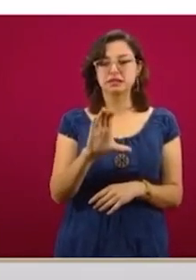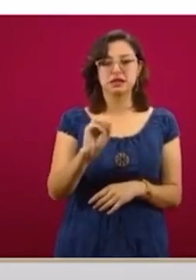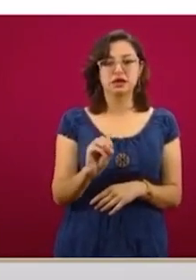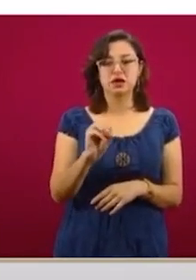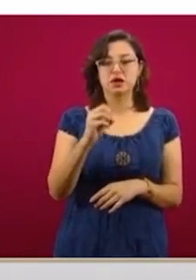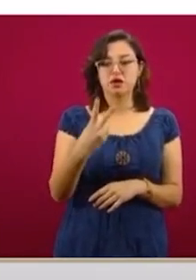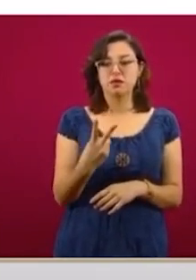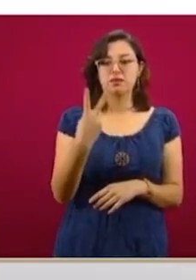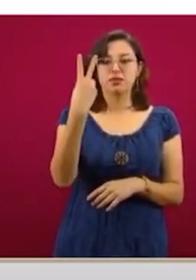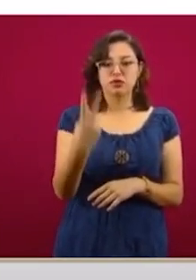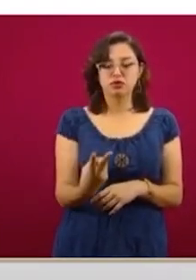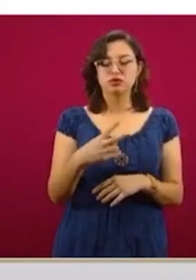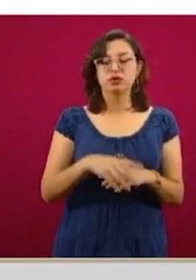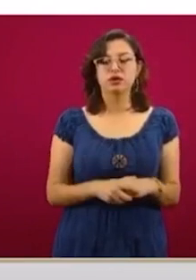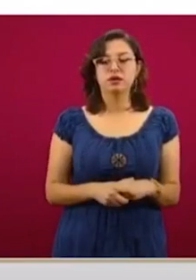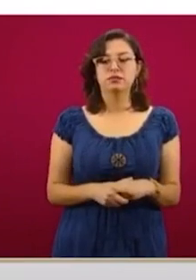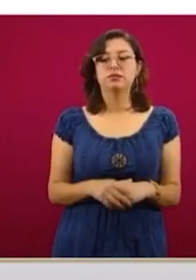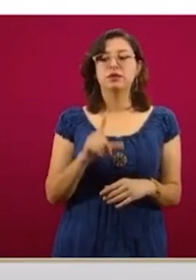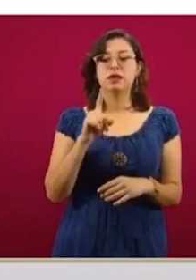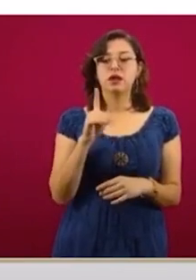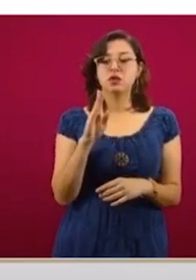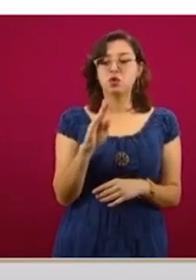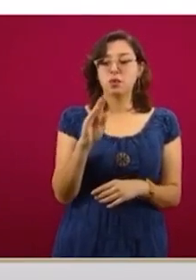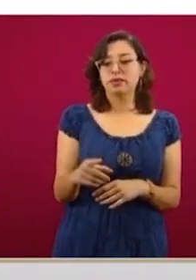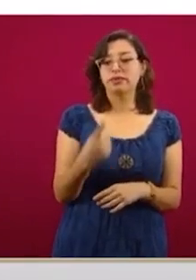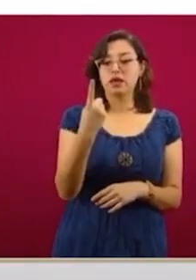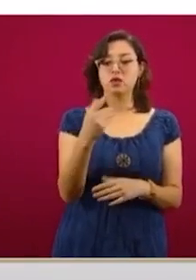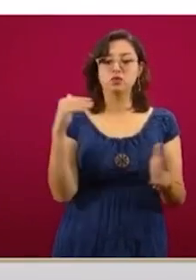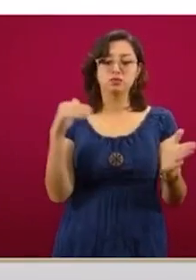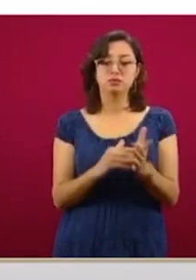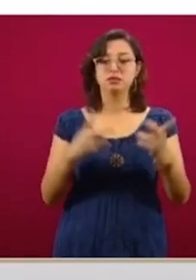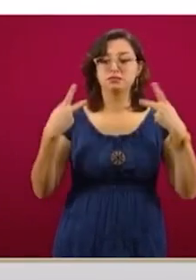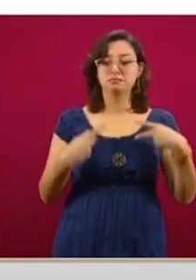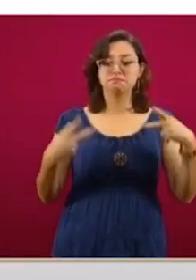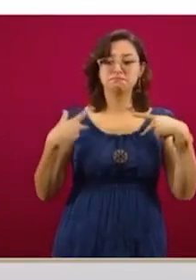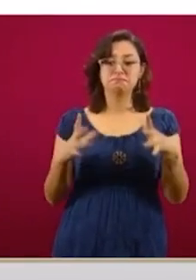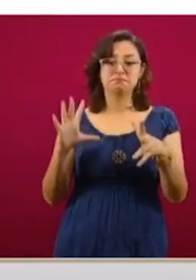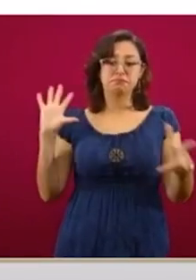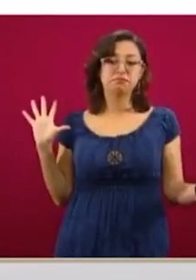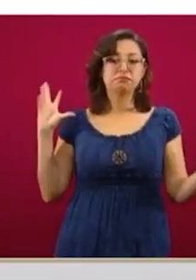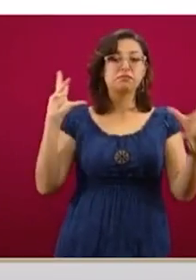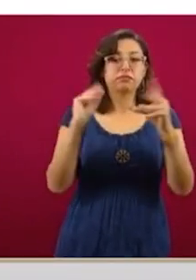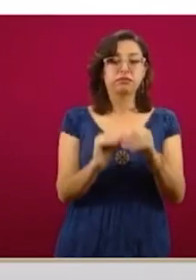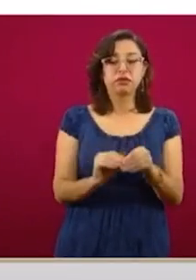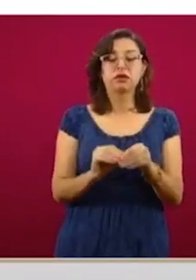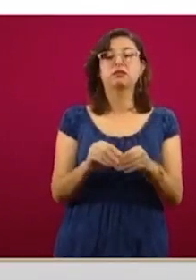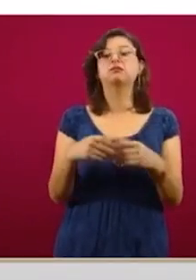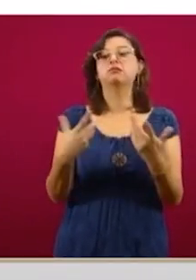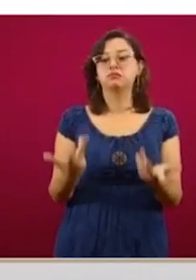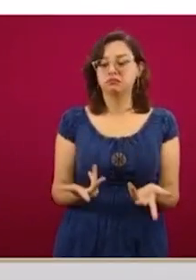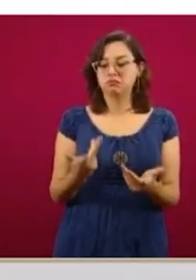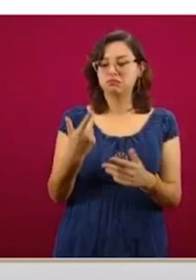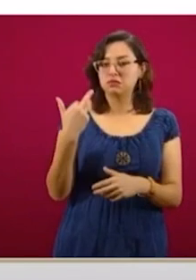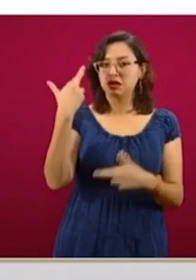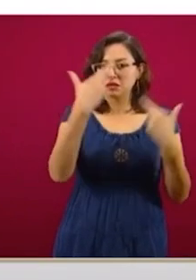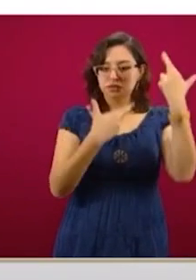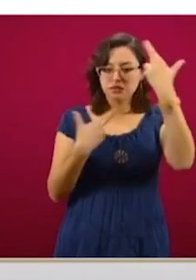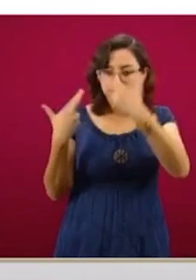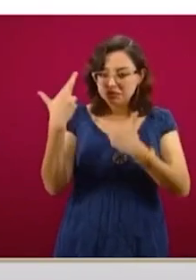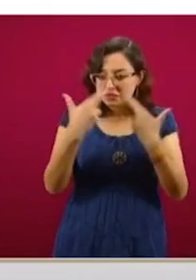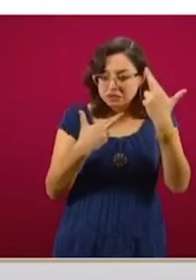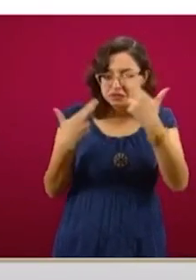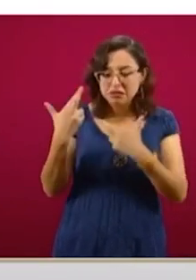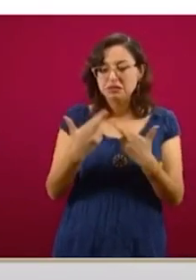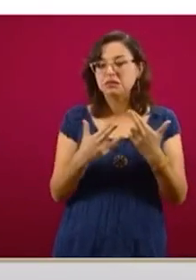de 91.100 personas que pues ya han sido estudiadas en algún momento y clasificadas en algún momento desde